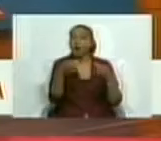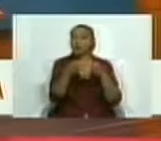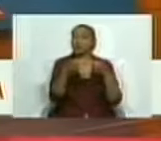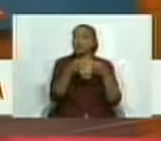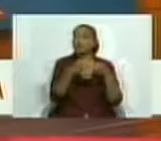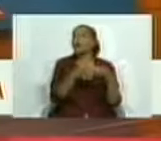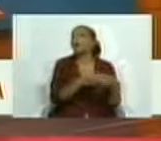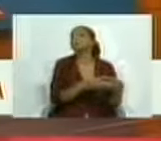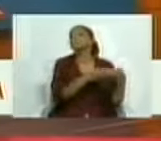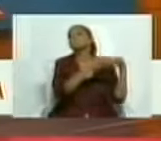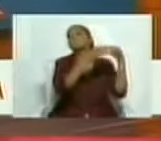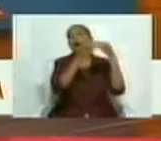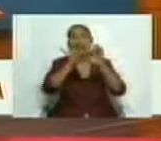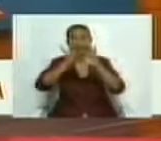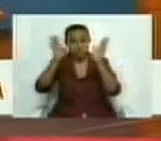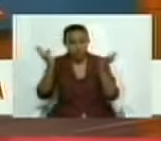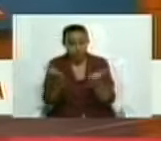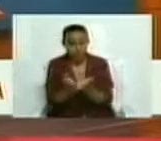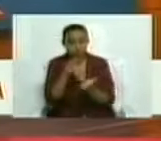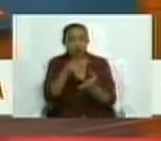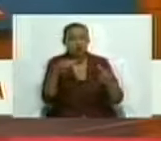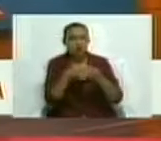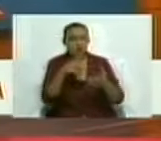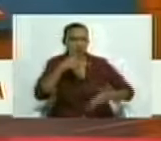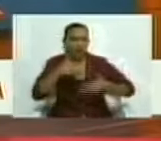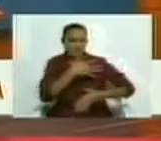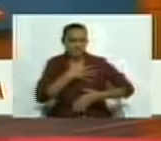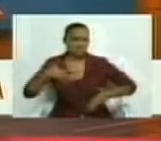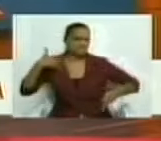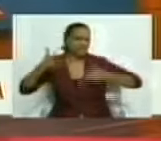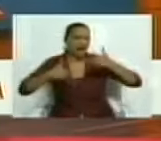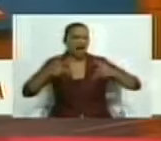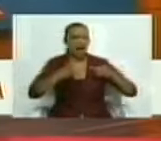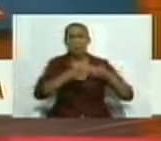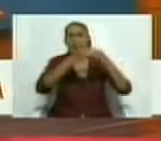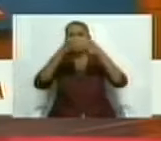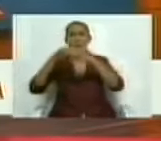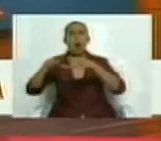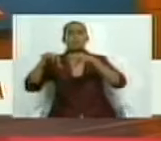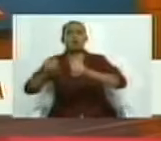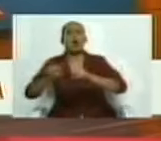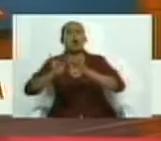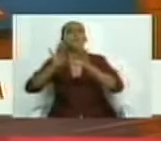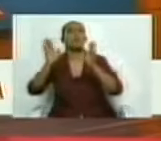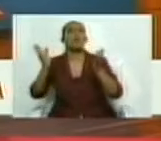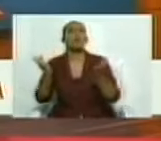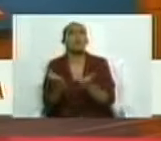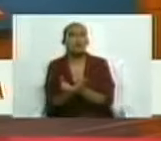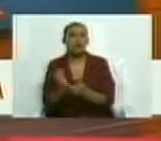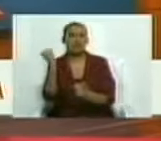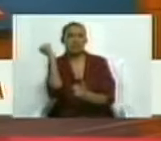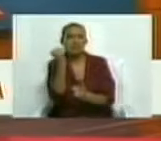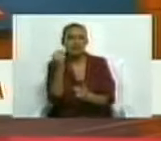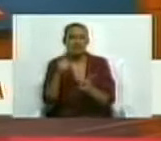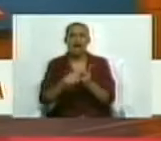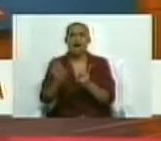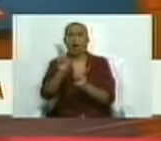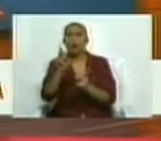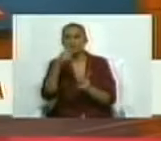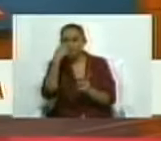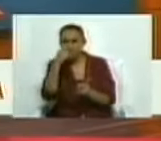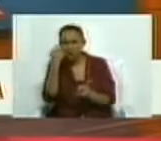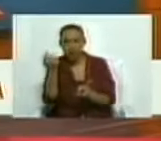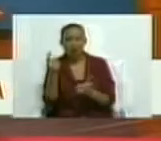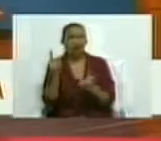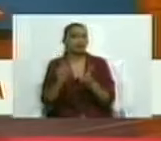epidemia de drogadicción que está matando los estadounidenses porque legalizaron el negocio porque les da mucho